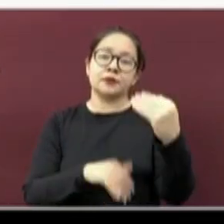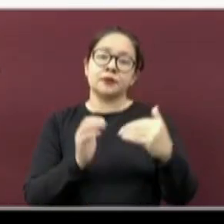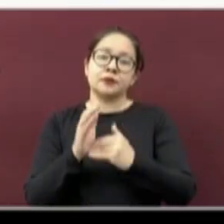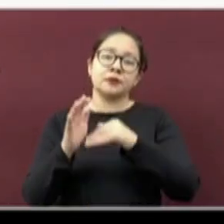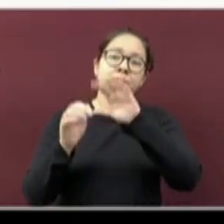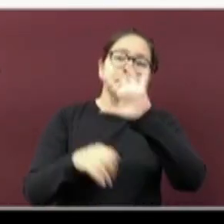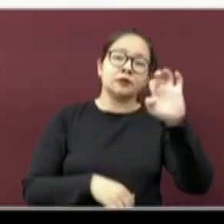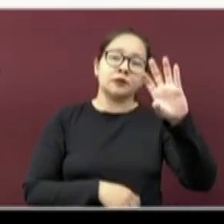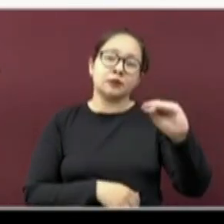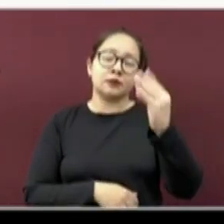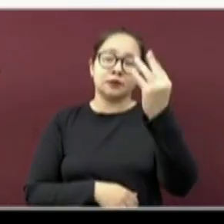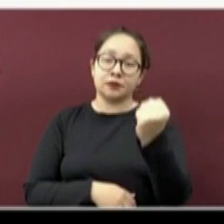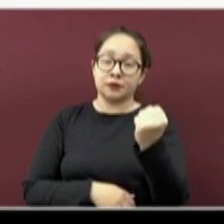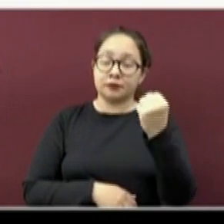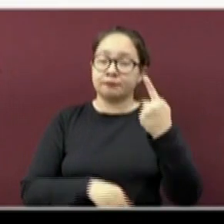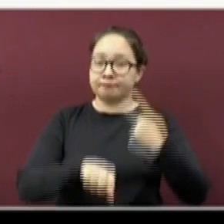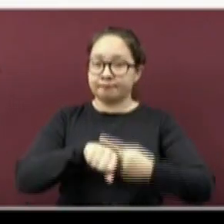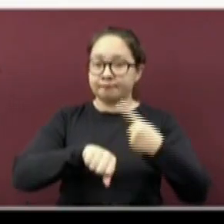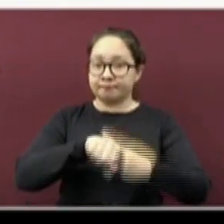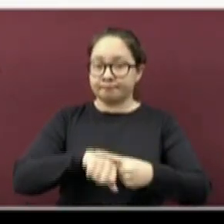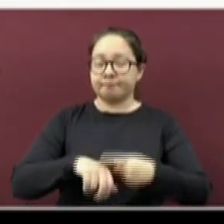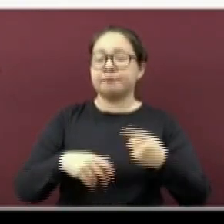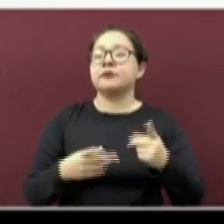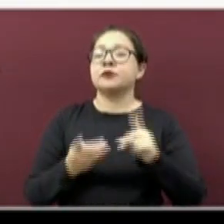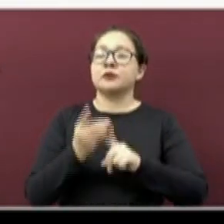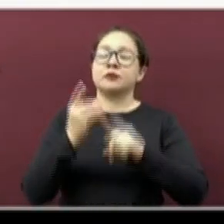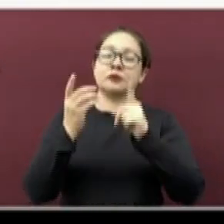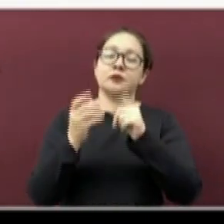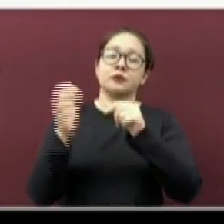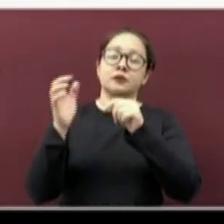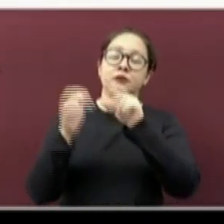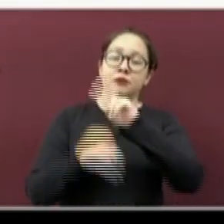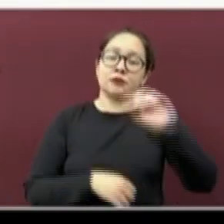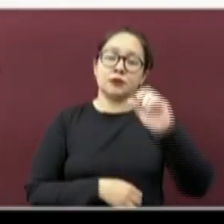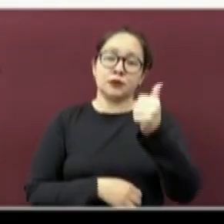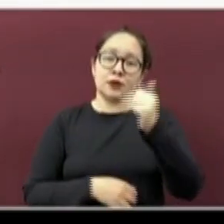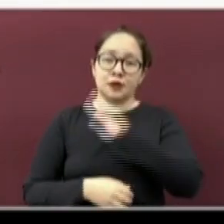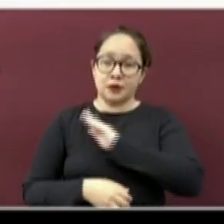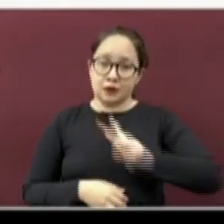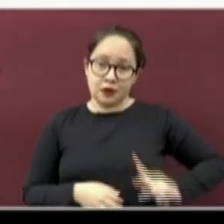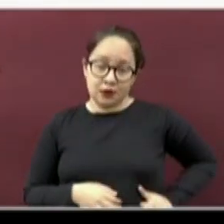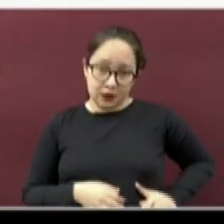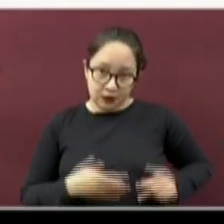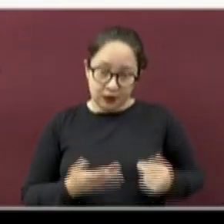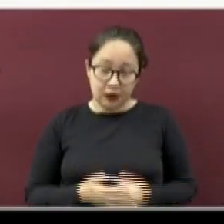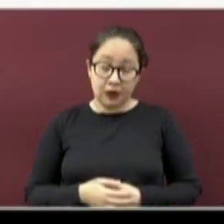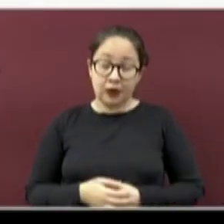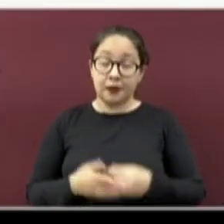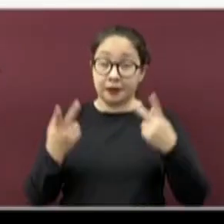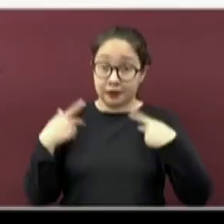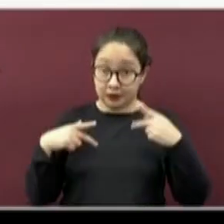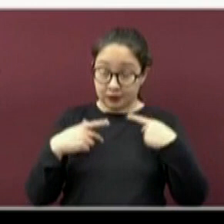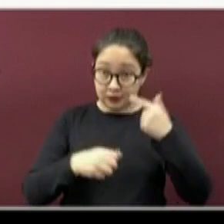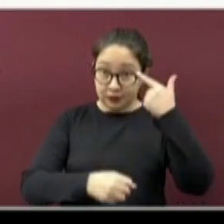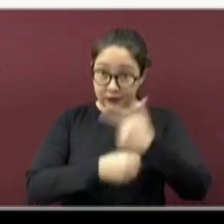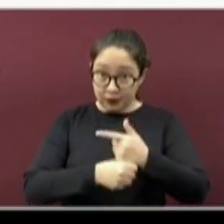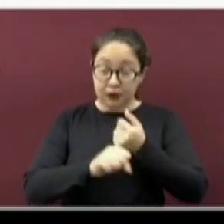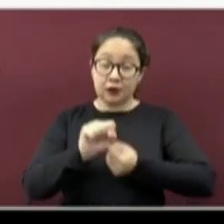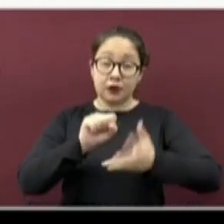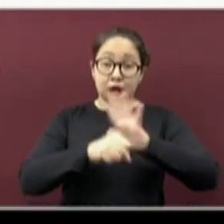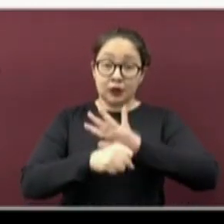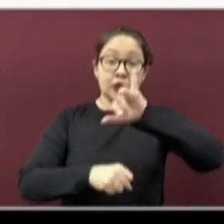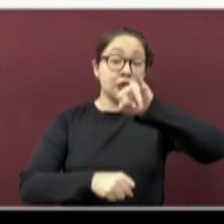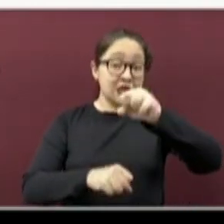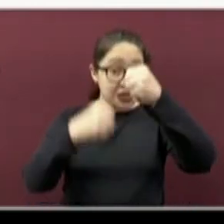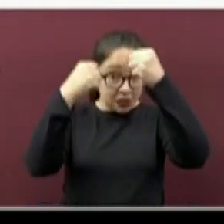14,599 enfermos en 206 municipios de la entidad. Por lo que respecta a los pacientes que han dado resultado